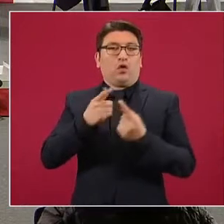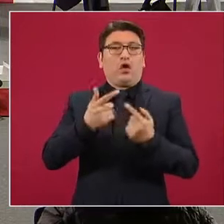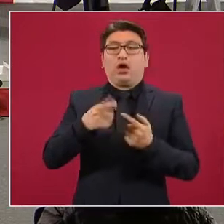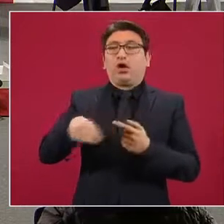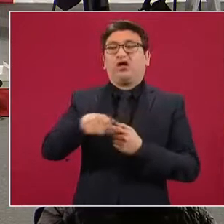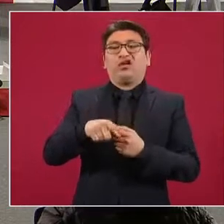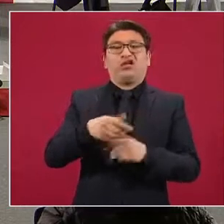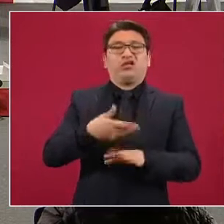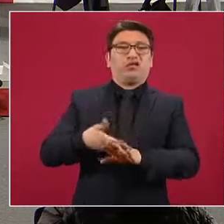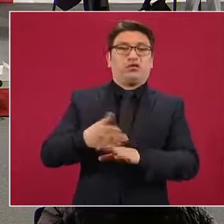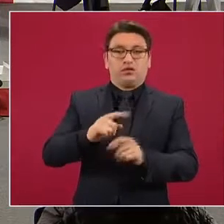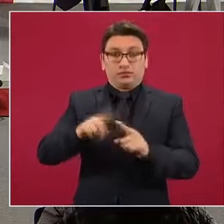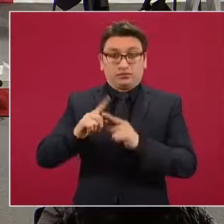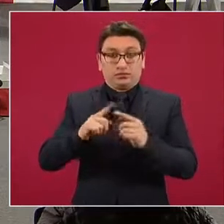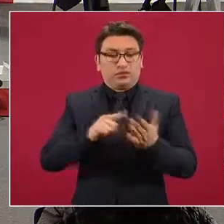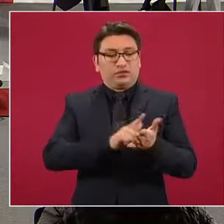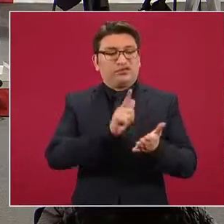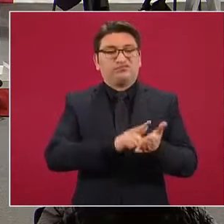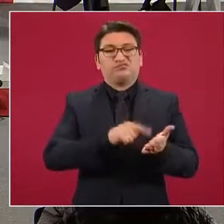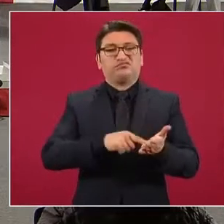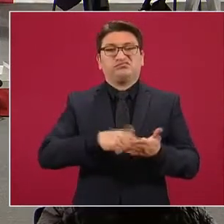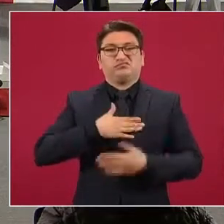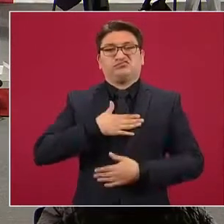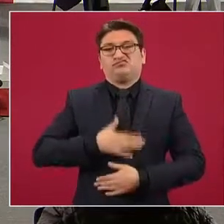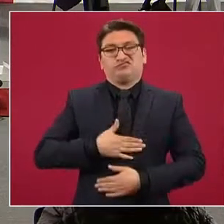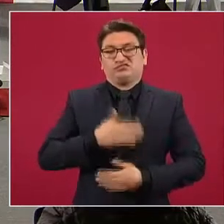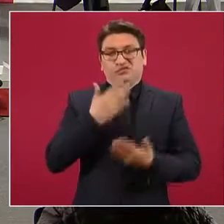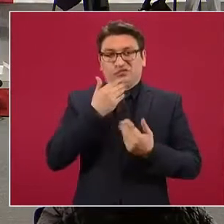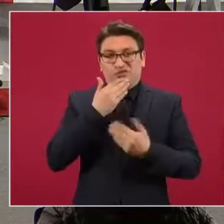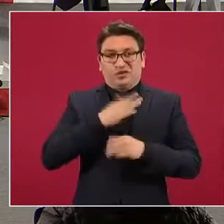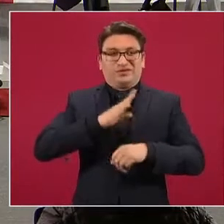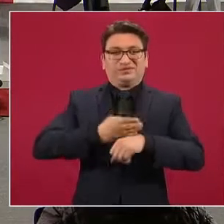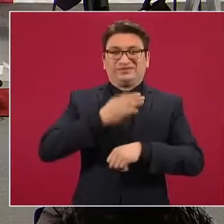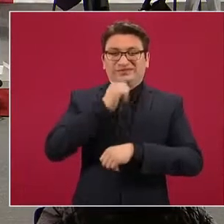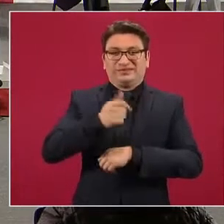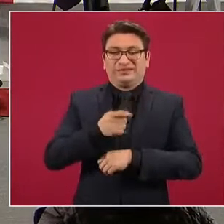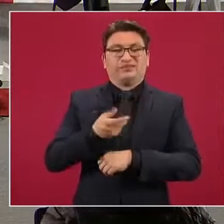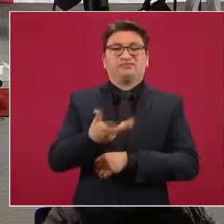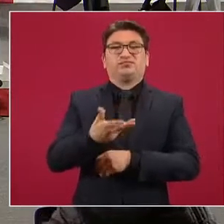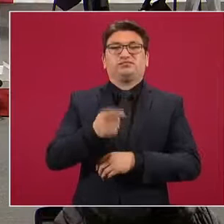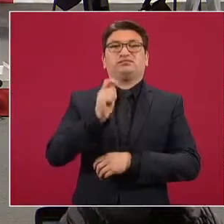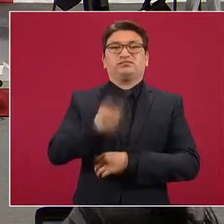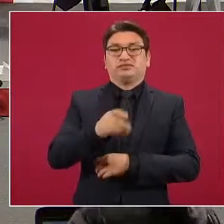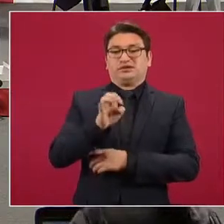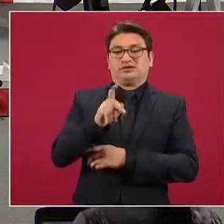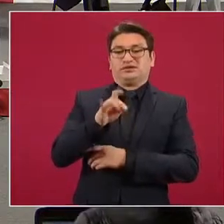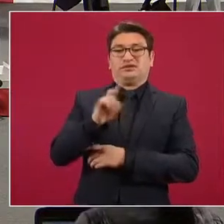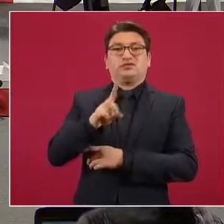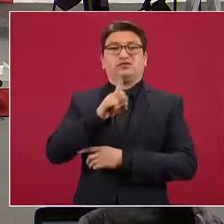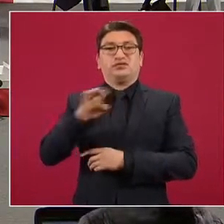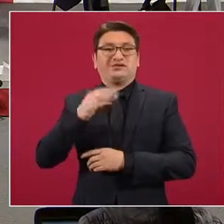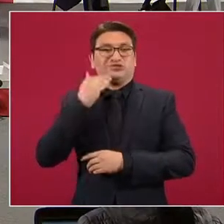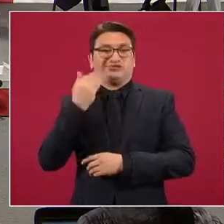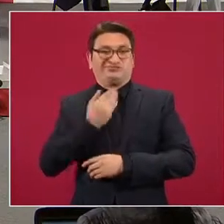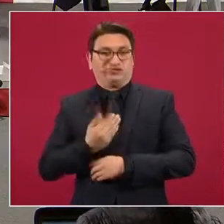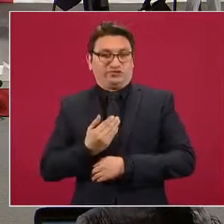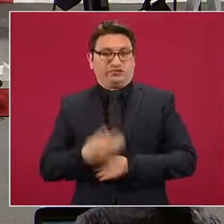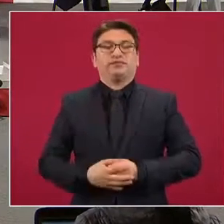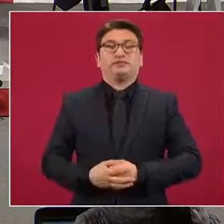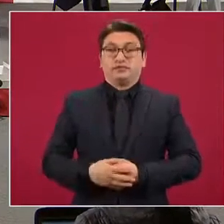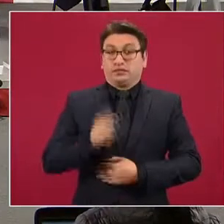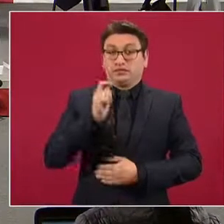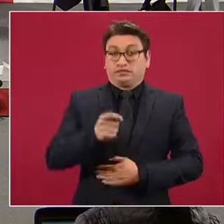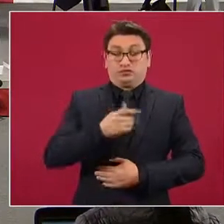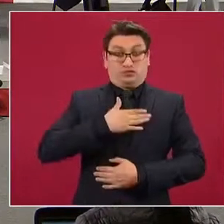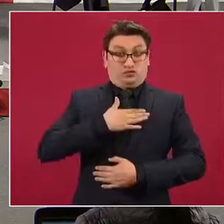y arbitraria, proliferan la injusticia y la impunidad. Es lo que se llama estado de chueco. Si la